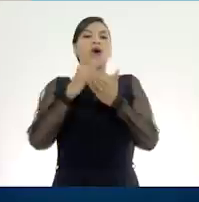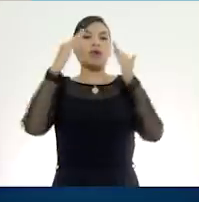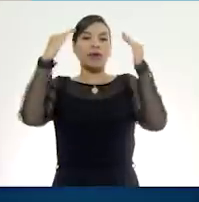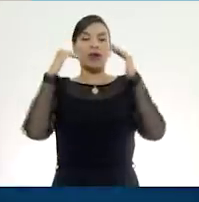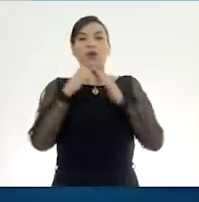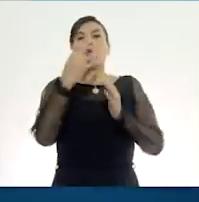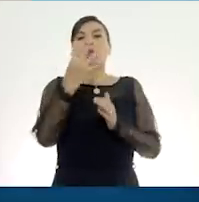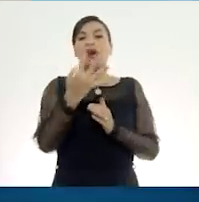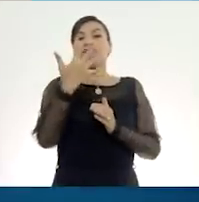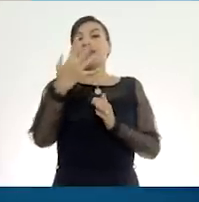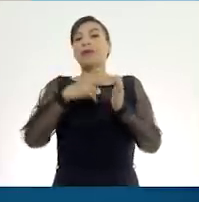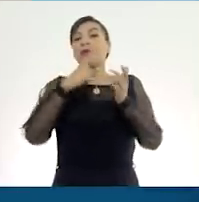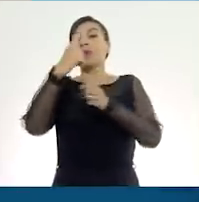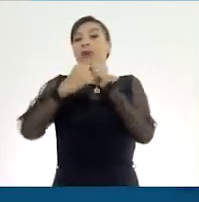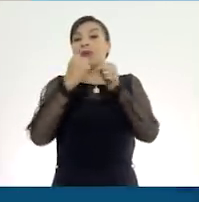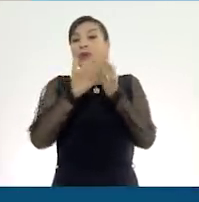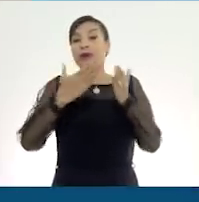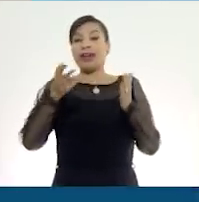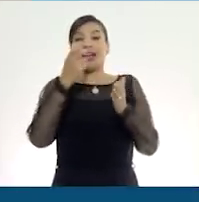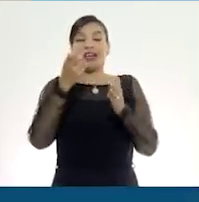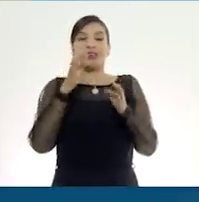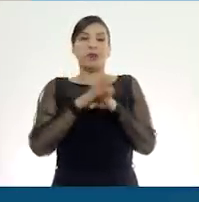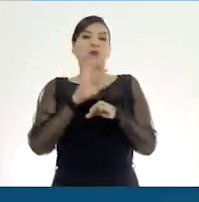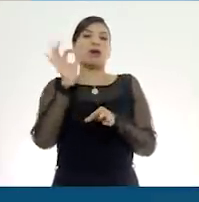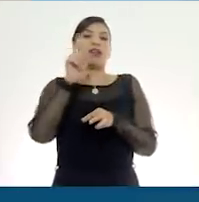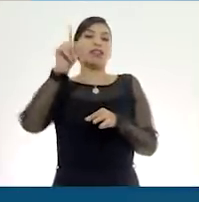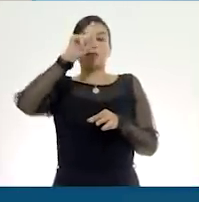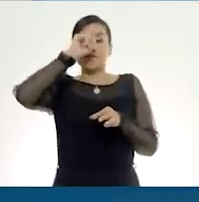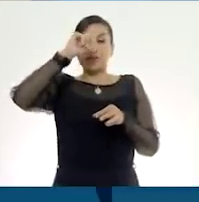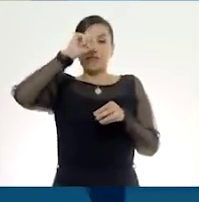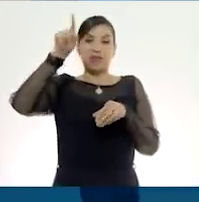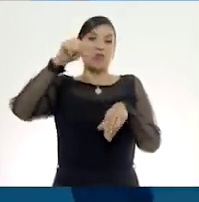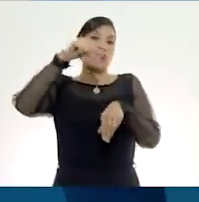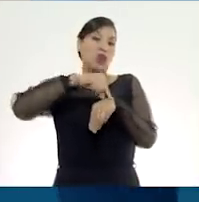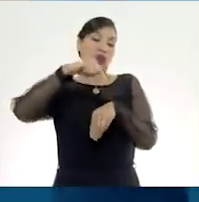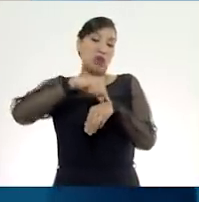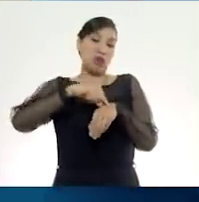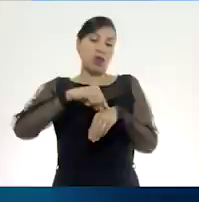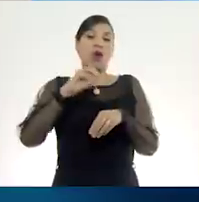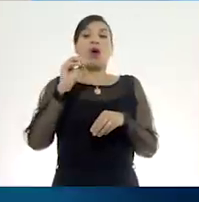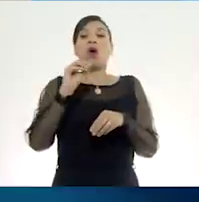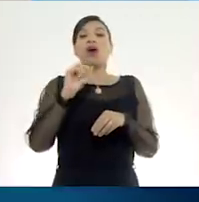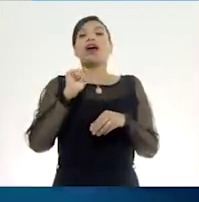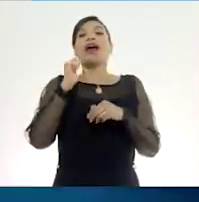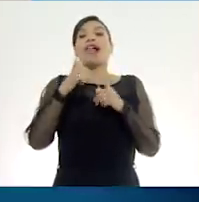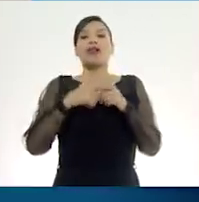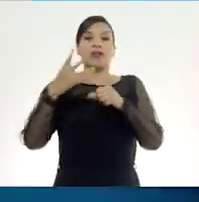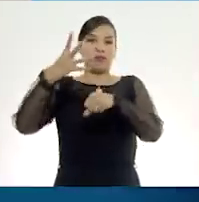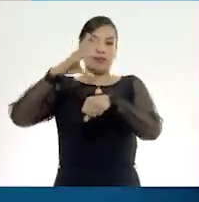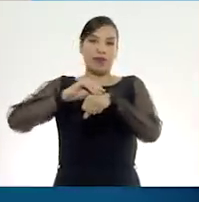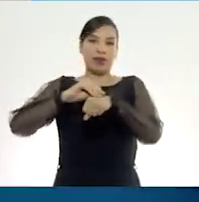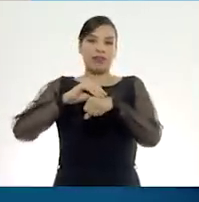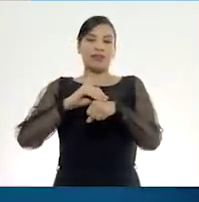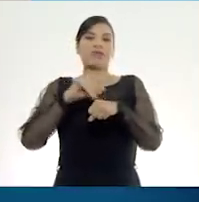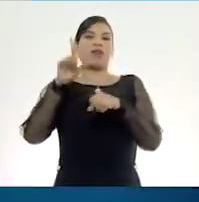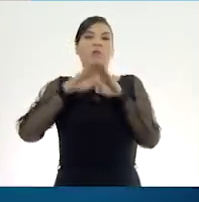5 veces al año y eso solo si era por recomendación médica o si pedían permiso a sus